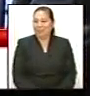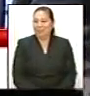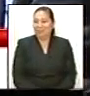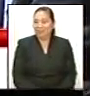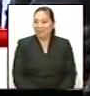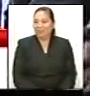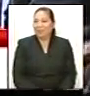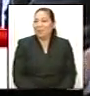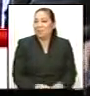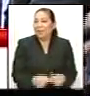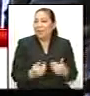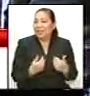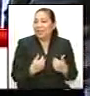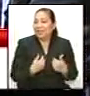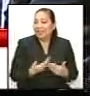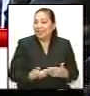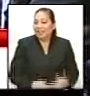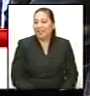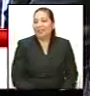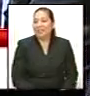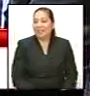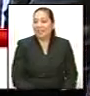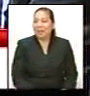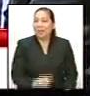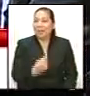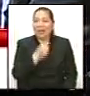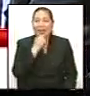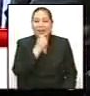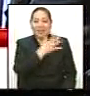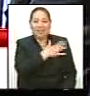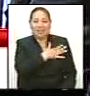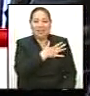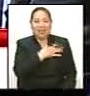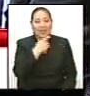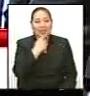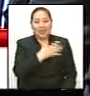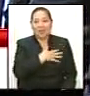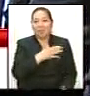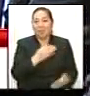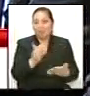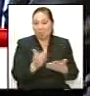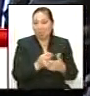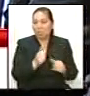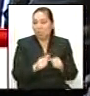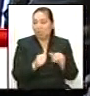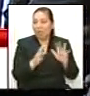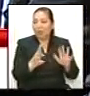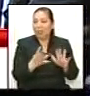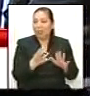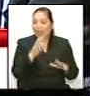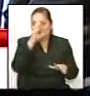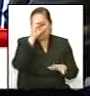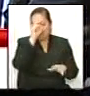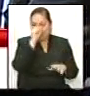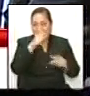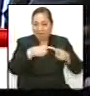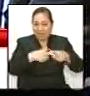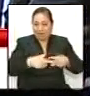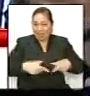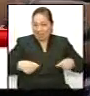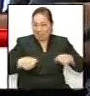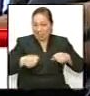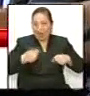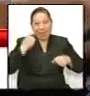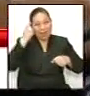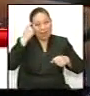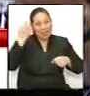En la cartilla de historia reciente del Perú, para quinto grado de secundaria, en la página 19, sobre la toma de la Embajada de Japón por parte de miembros del